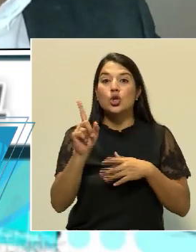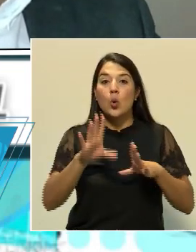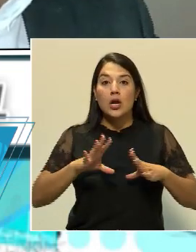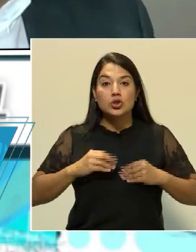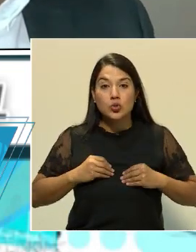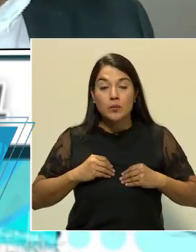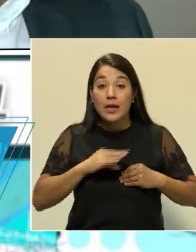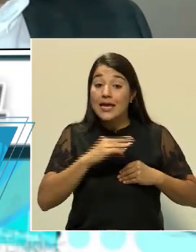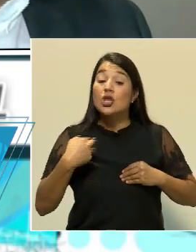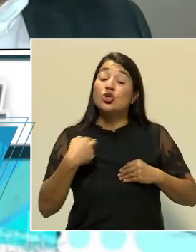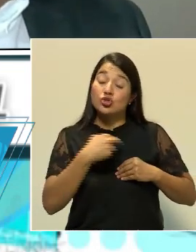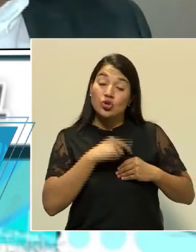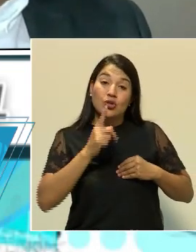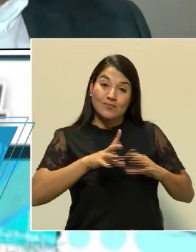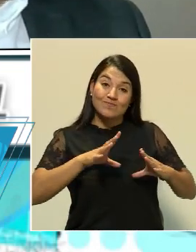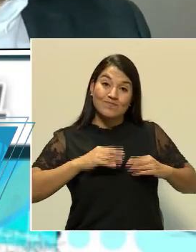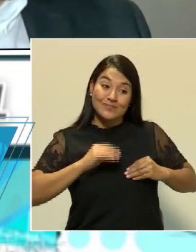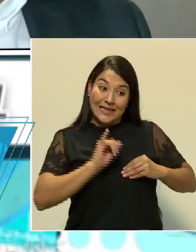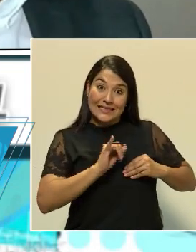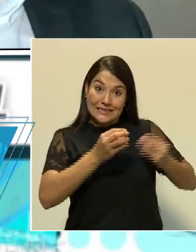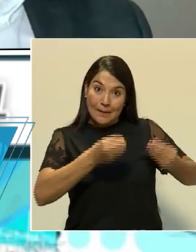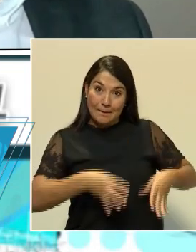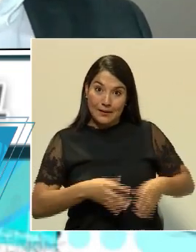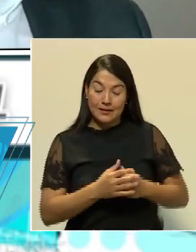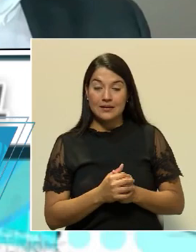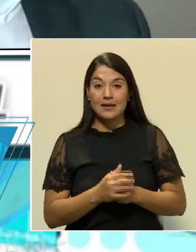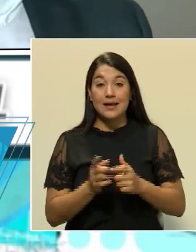asume y nosotros lo tenemos que asumir al 100%, ¿verdad? Entonces,